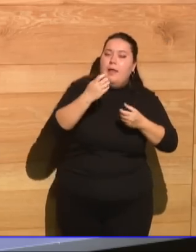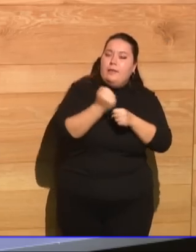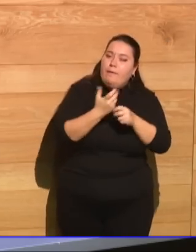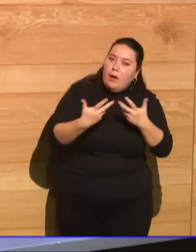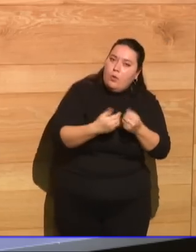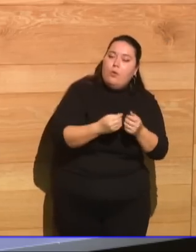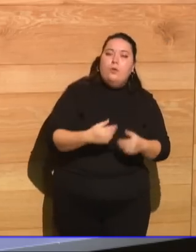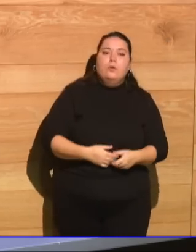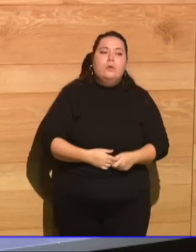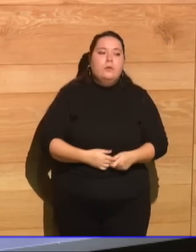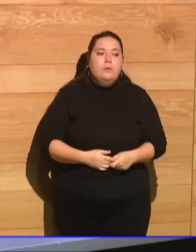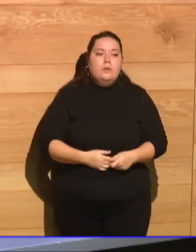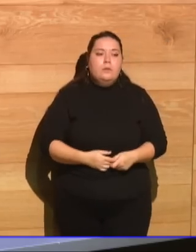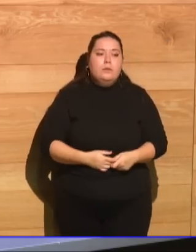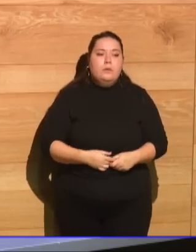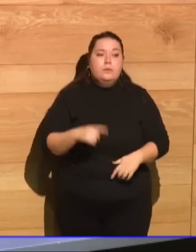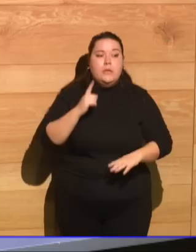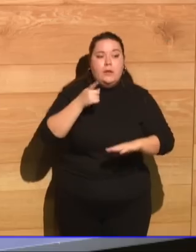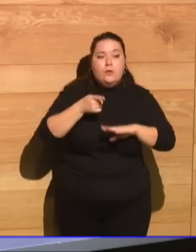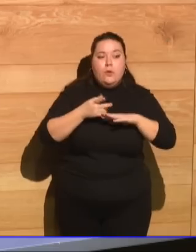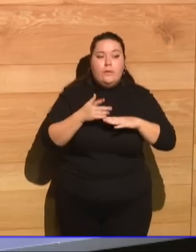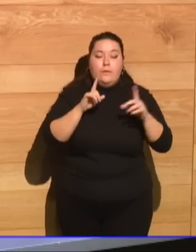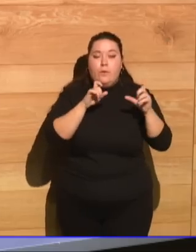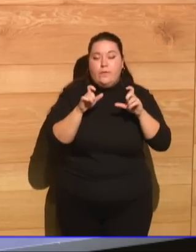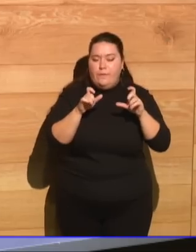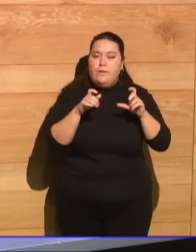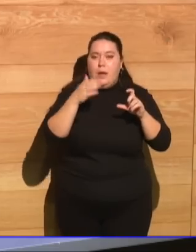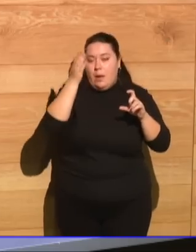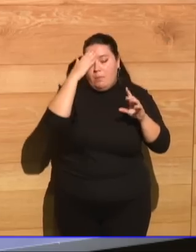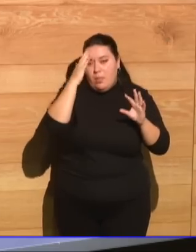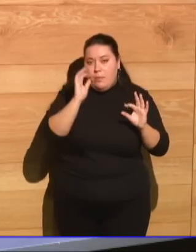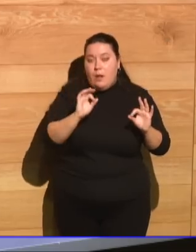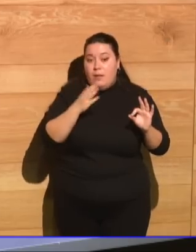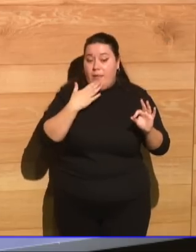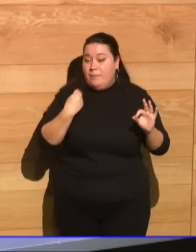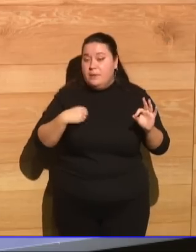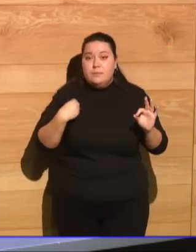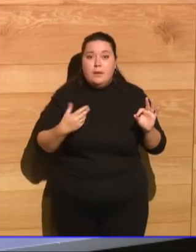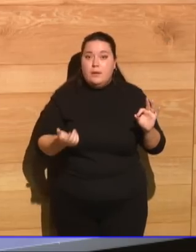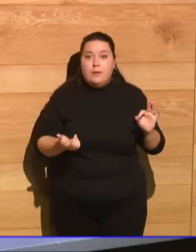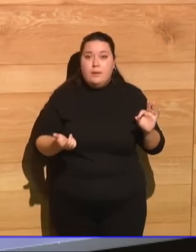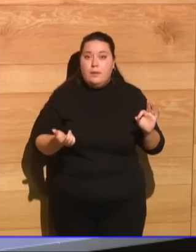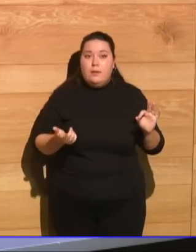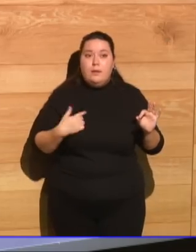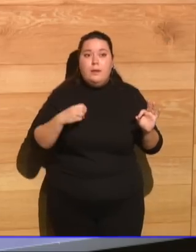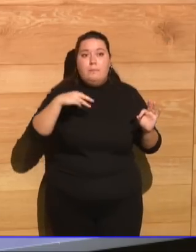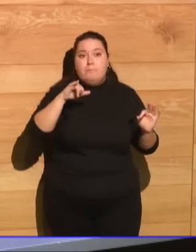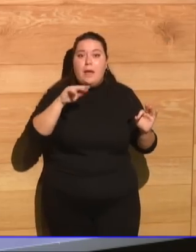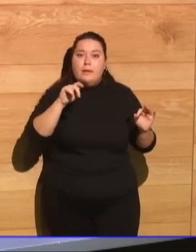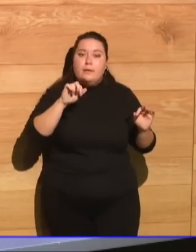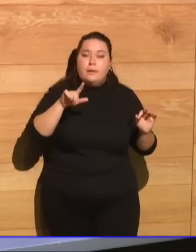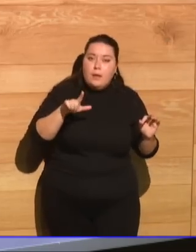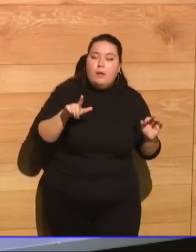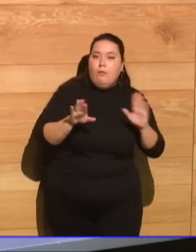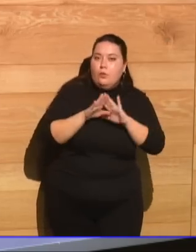su director de fotografía de cabecera, pues también era de su edad, claro, no era un tío destacado. Michael Seresin sigue haciendo